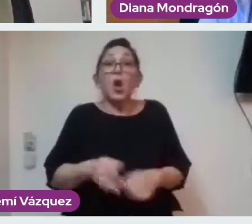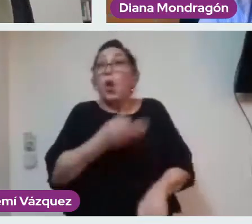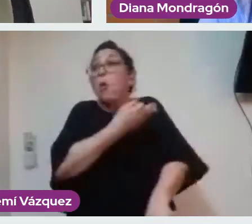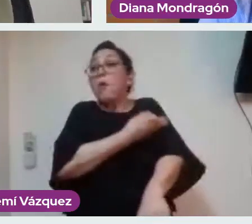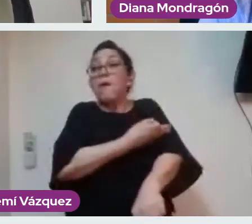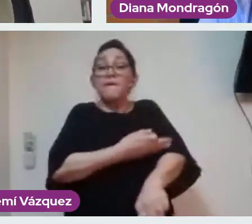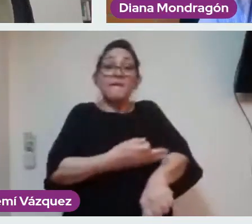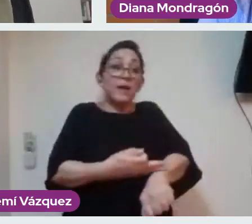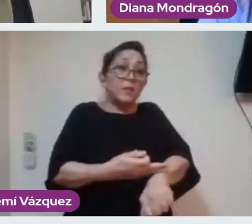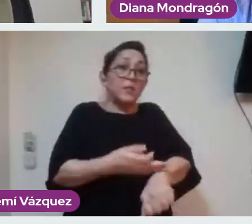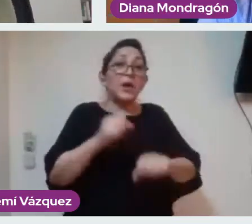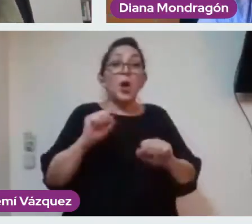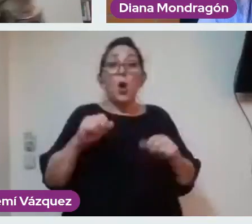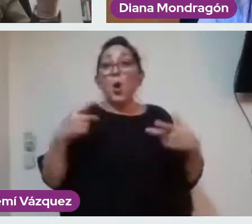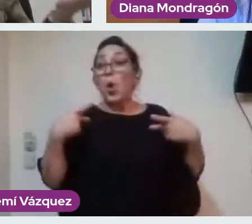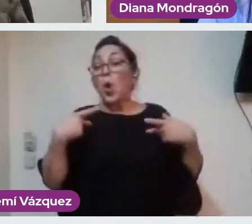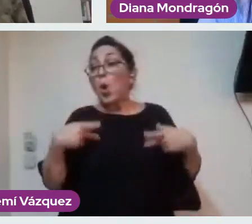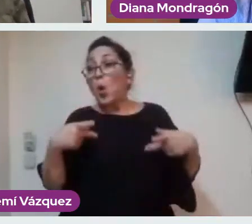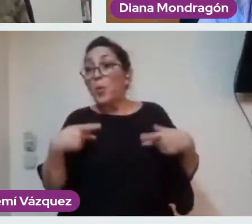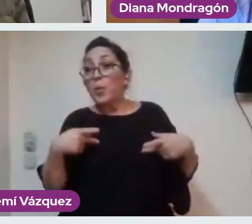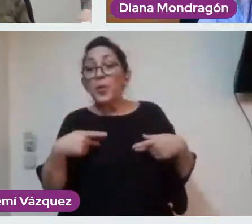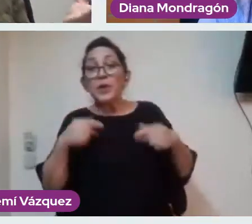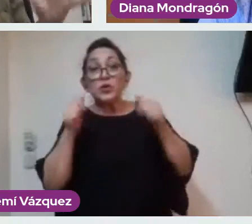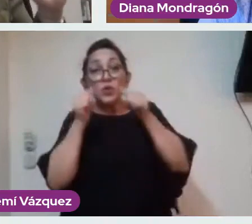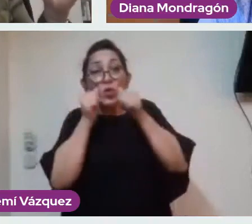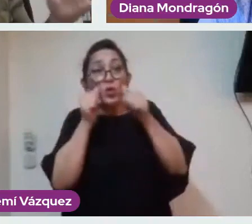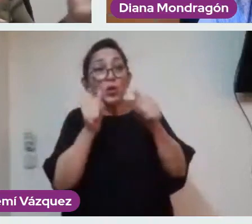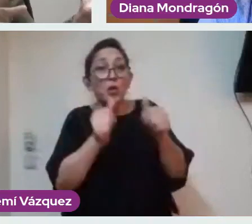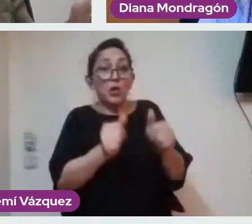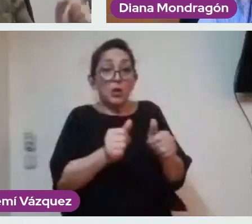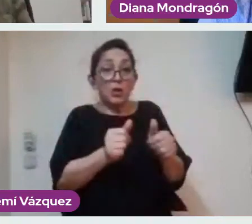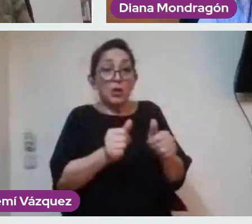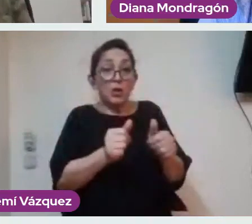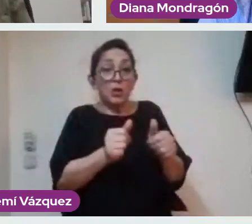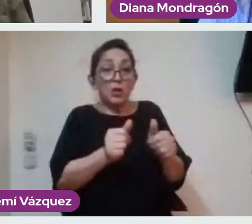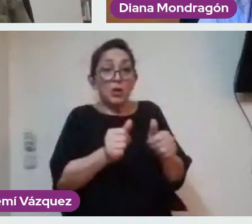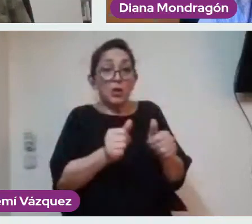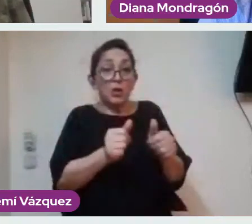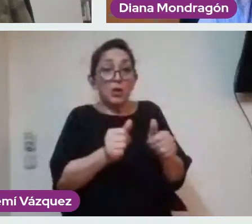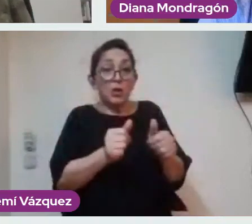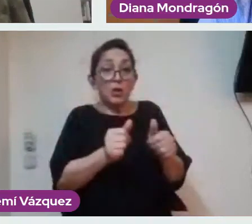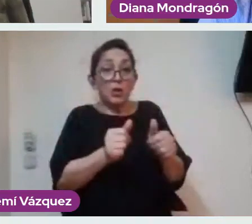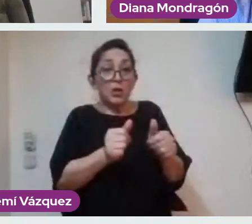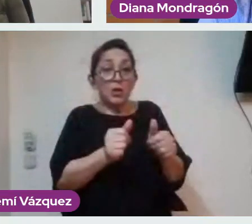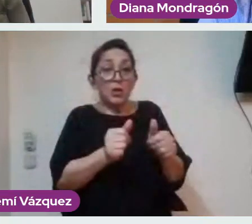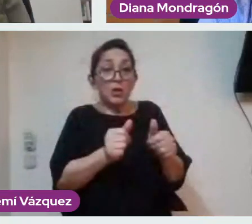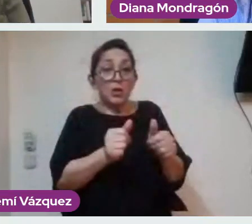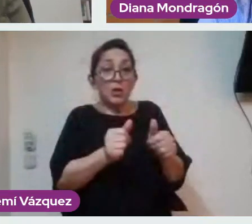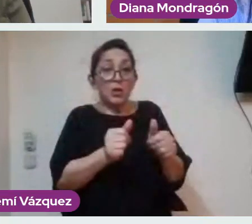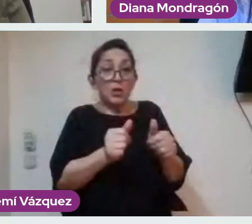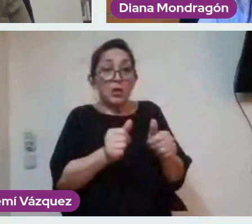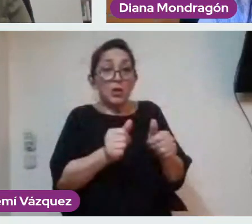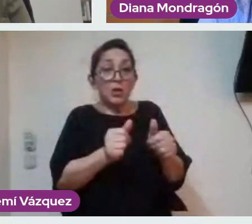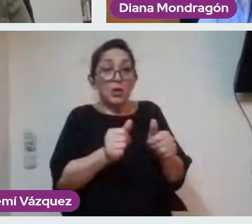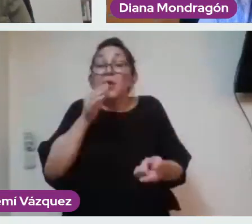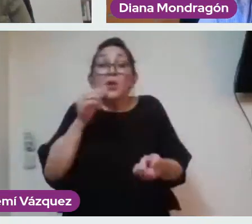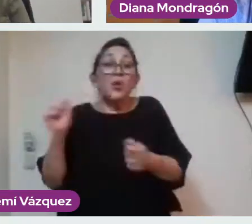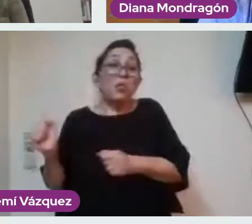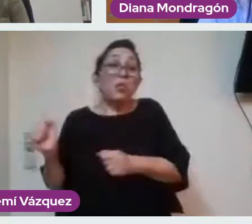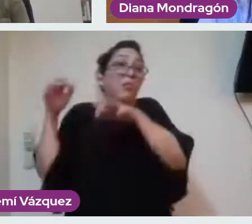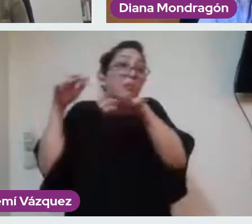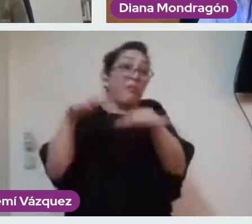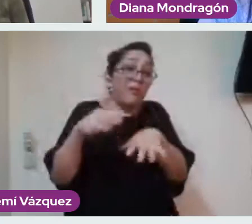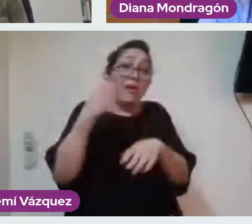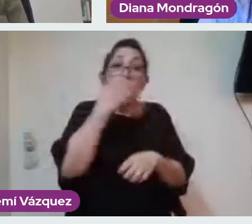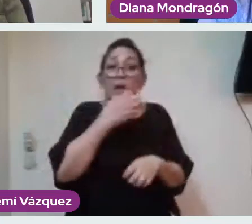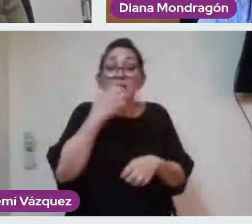o el encargado, la persona encargada de esta infancia, hablando, ¿no?, de infancia, y no puede asistir,